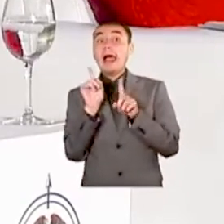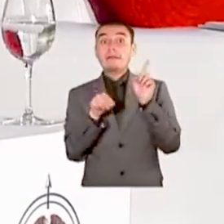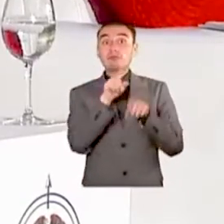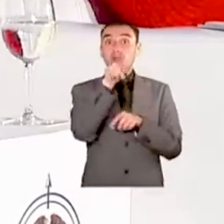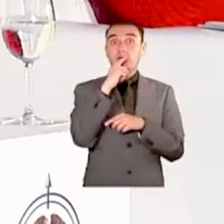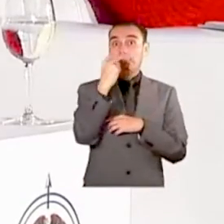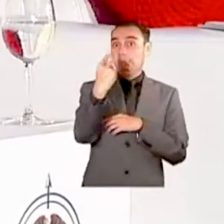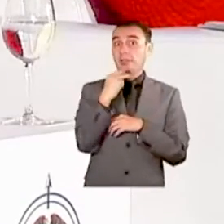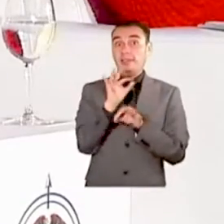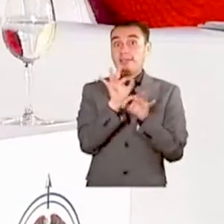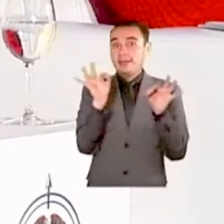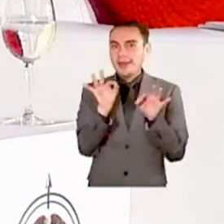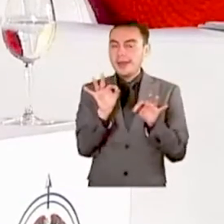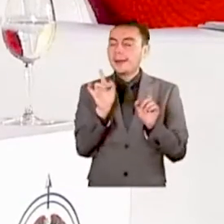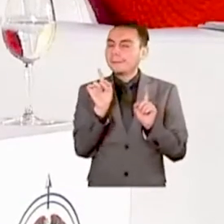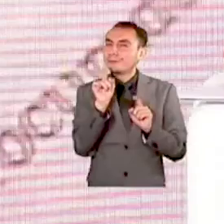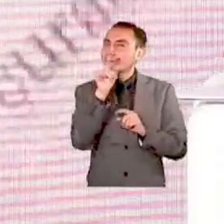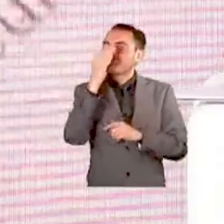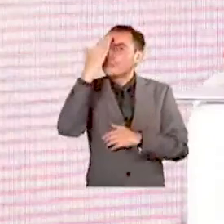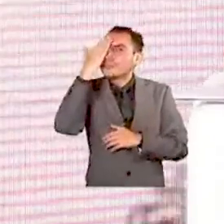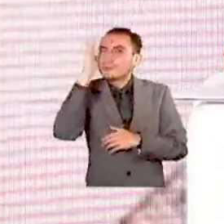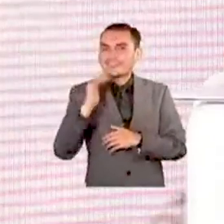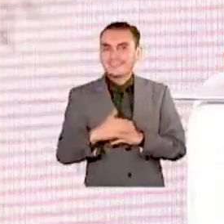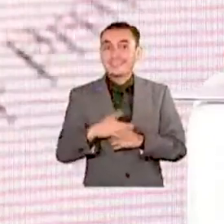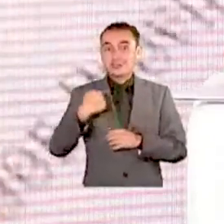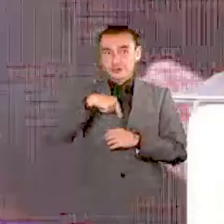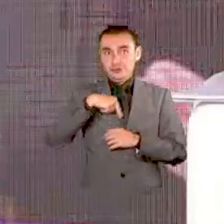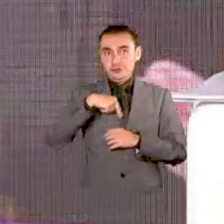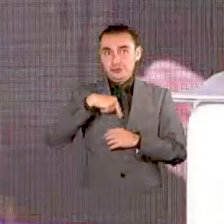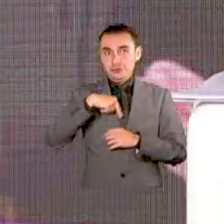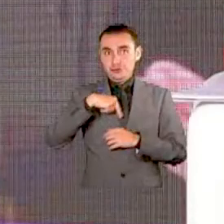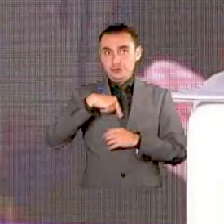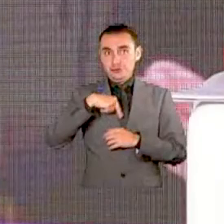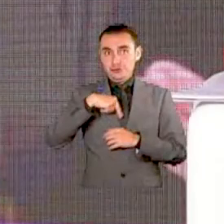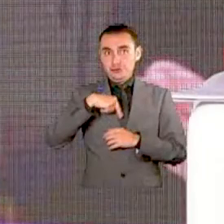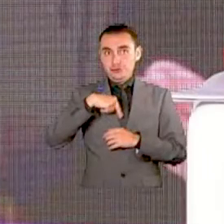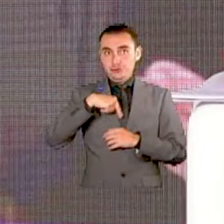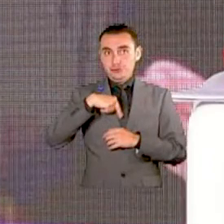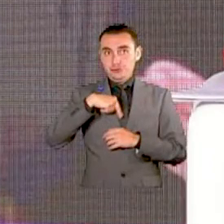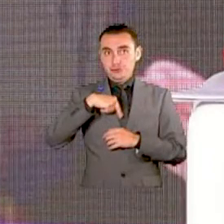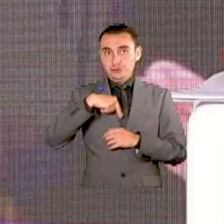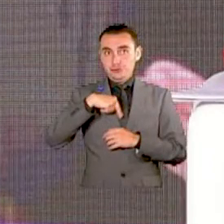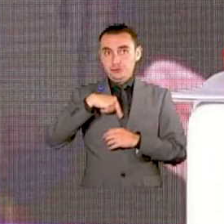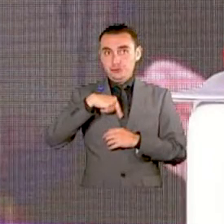no se imaginan el dinero que se alcanza a ahorrar el país